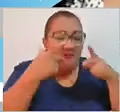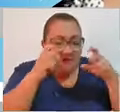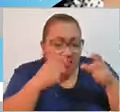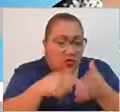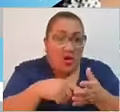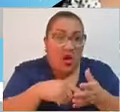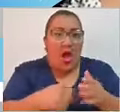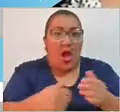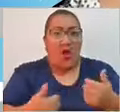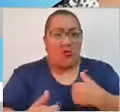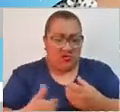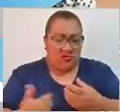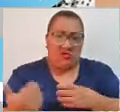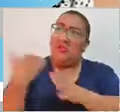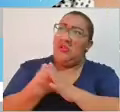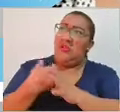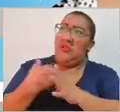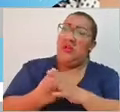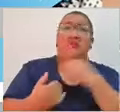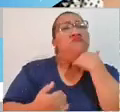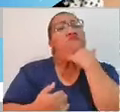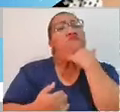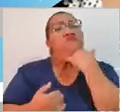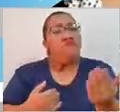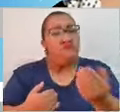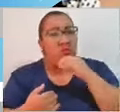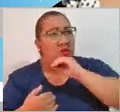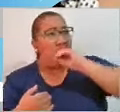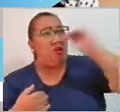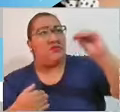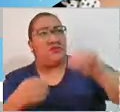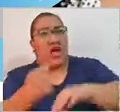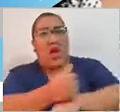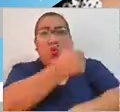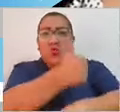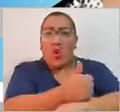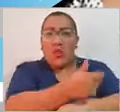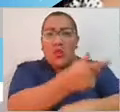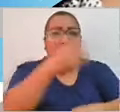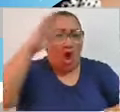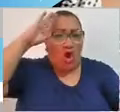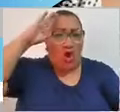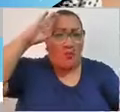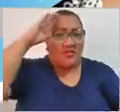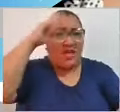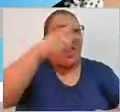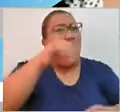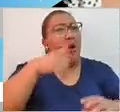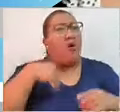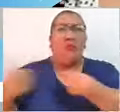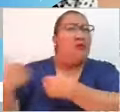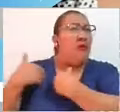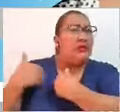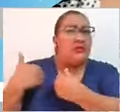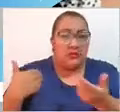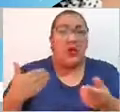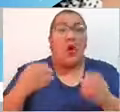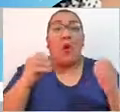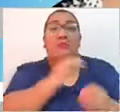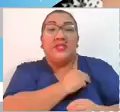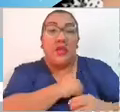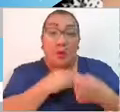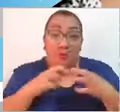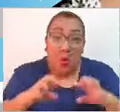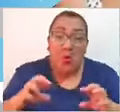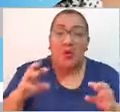del empleador o empleadora comunicar inmediatamente a las autoridades, a la comisaría, al Ministerio Público, al